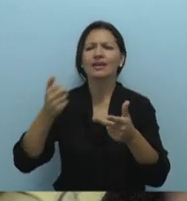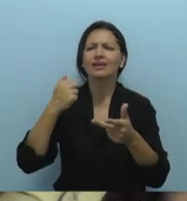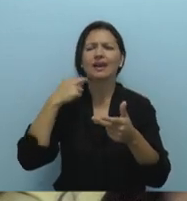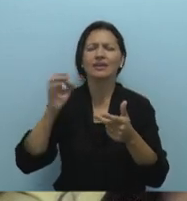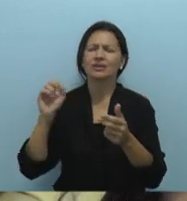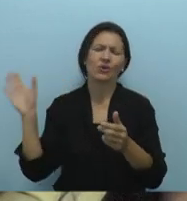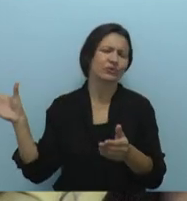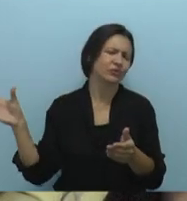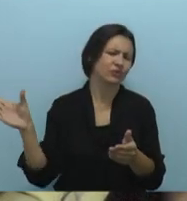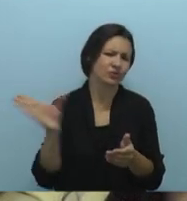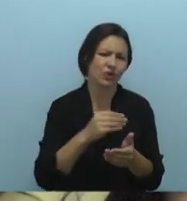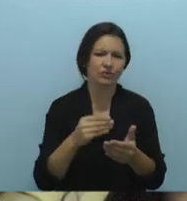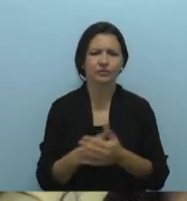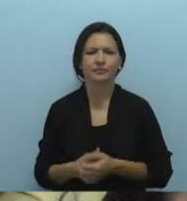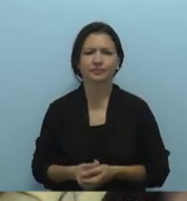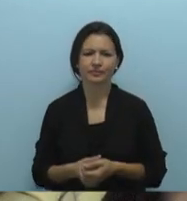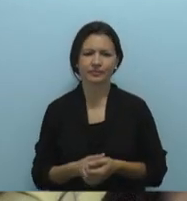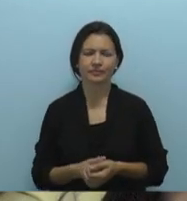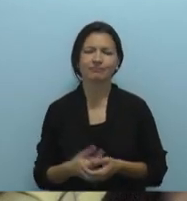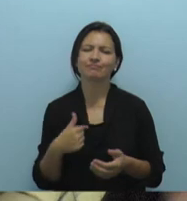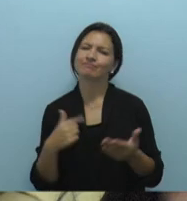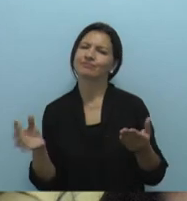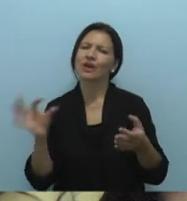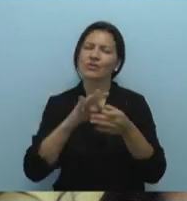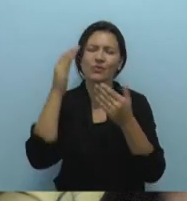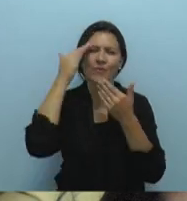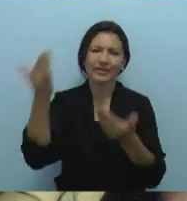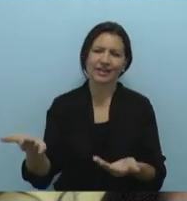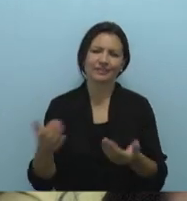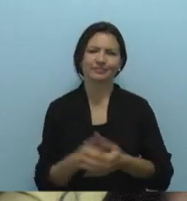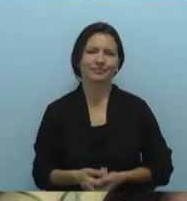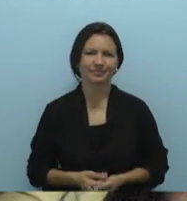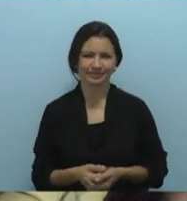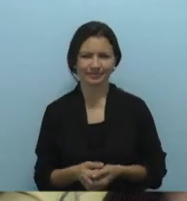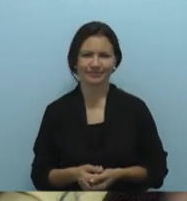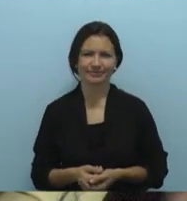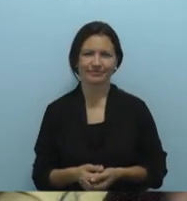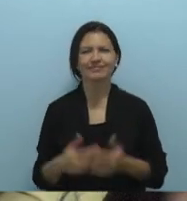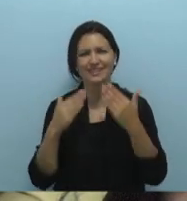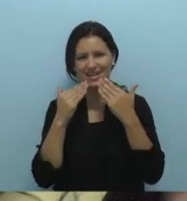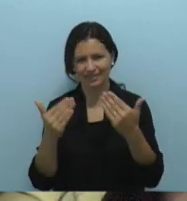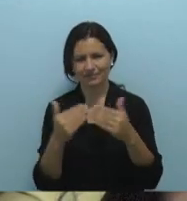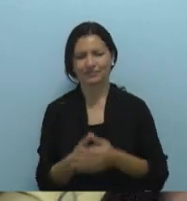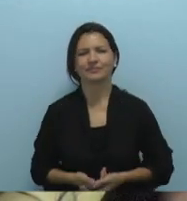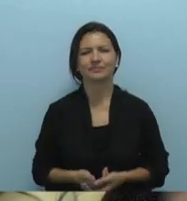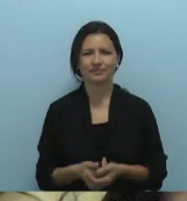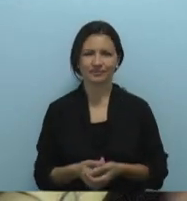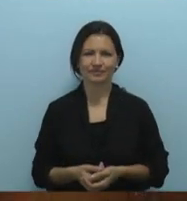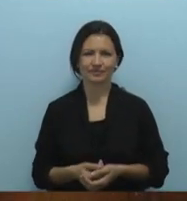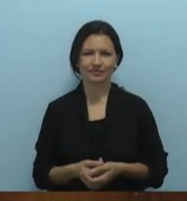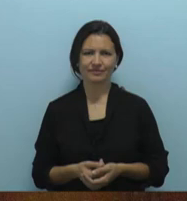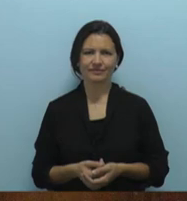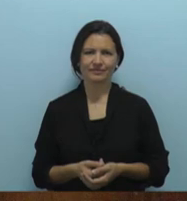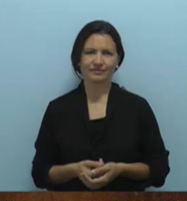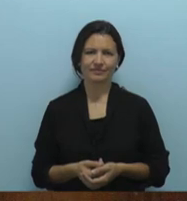de una sociedad con derecho para todos. Así que me sumo al homenaje que presentó el diputado Corral. Muchísimas gracias, presidenta. Gracias,